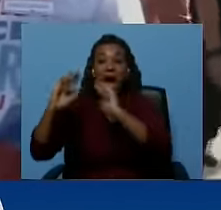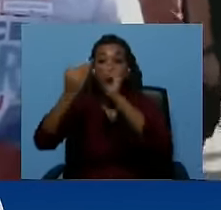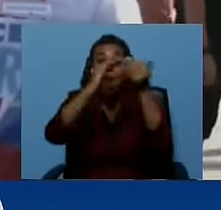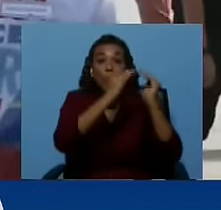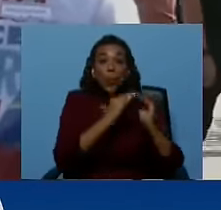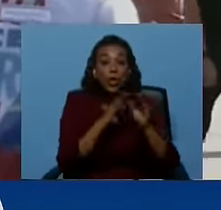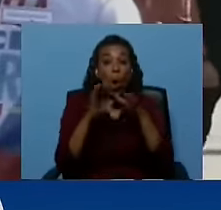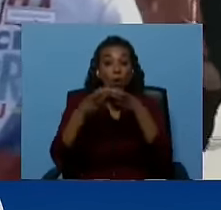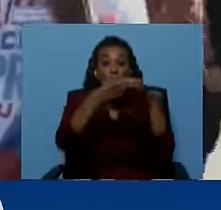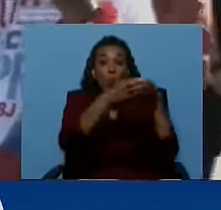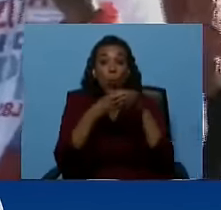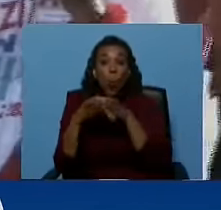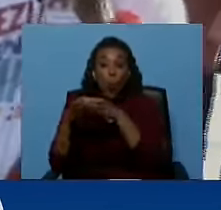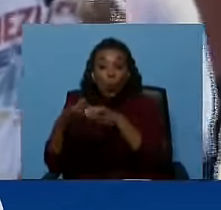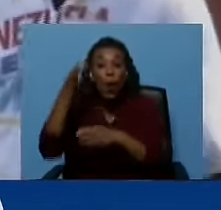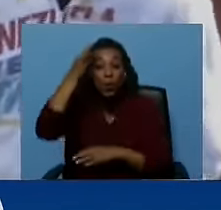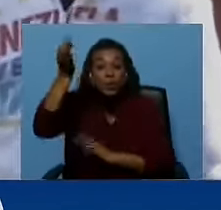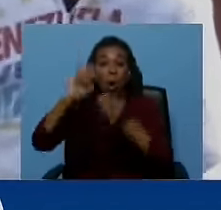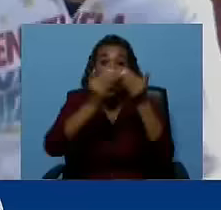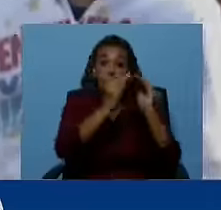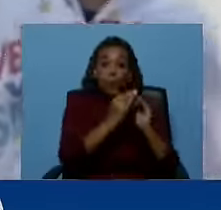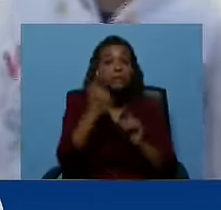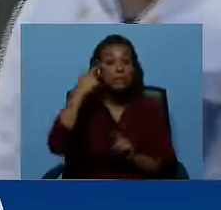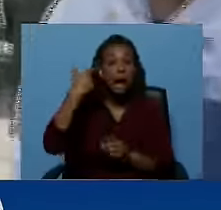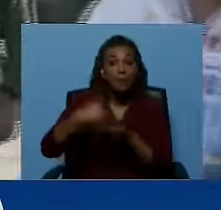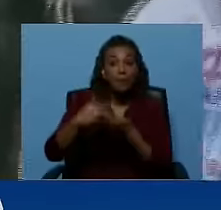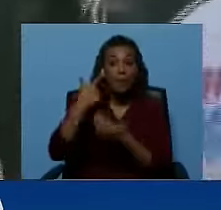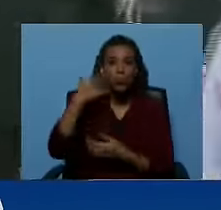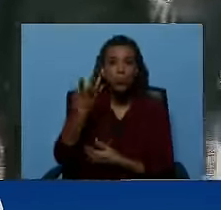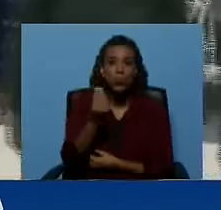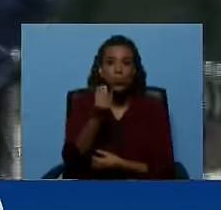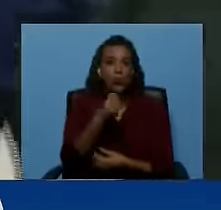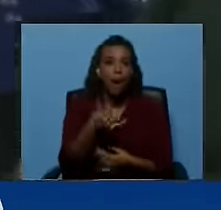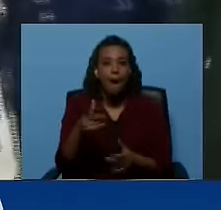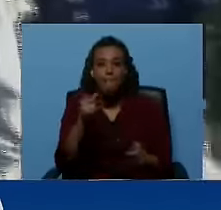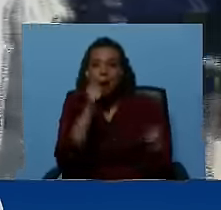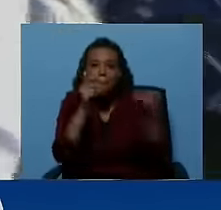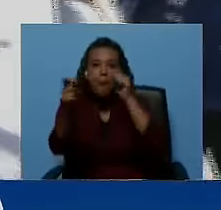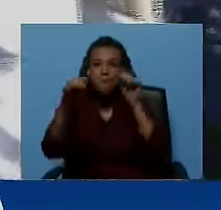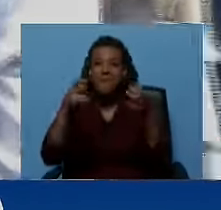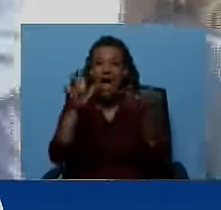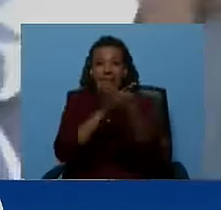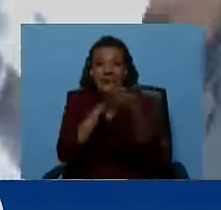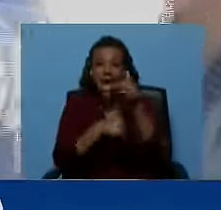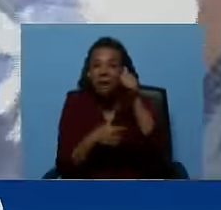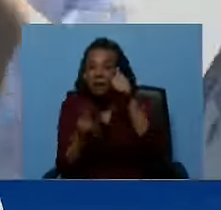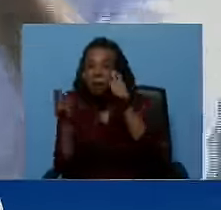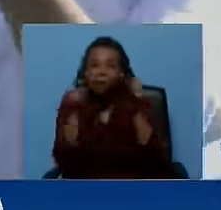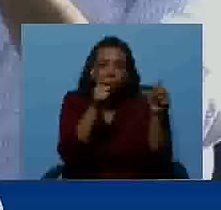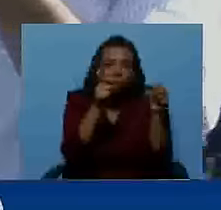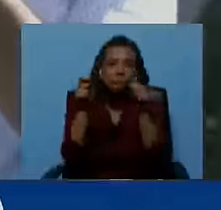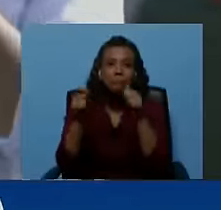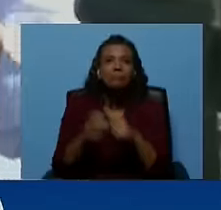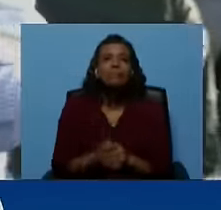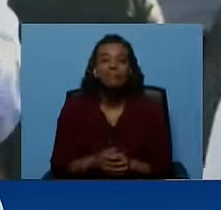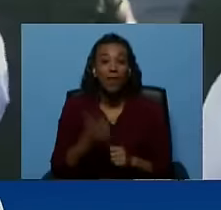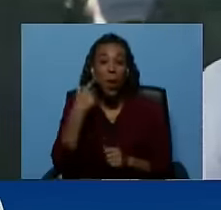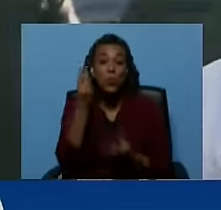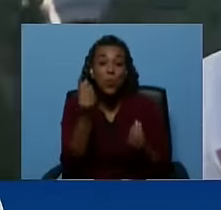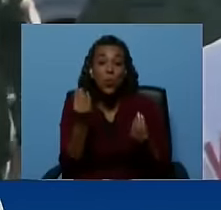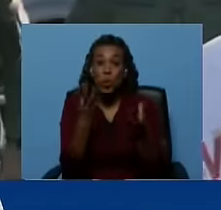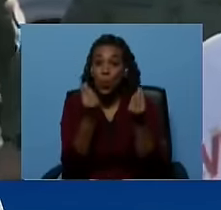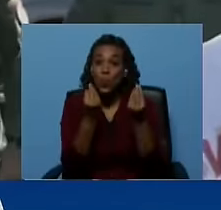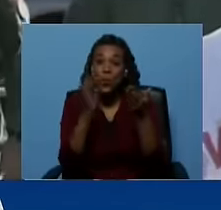sectores comunales consejos comunales que teléfono vale Ah bueno ya que hay tantos